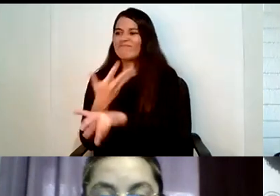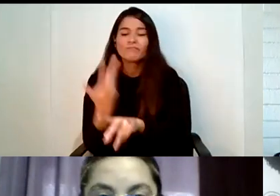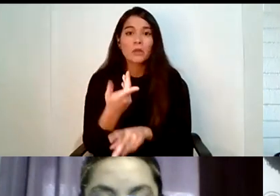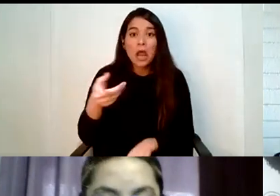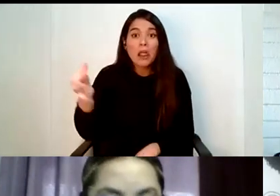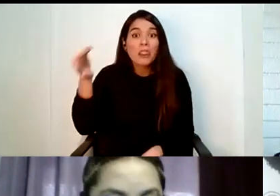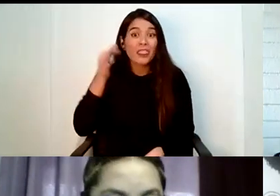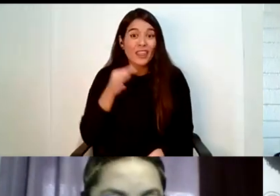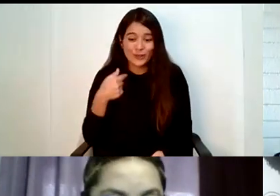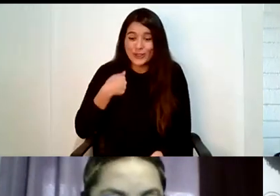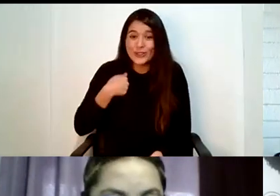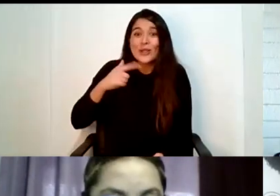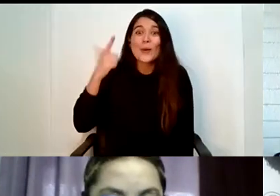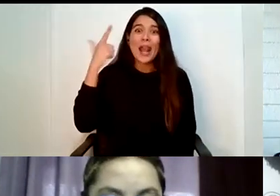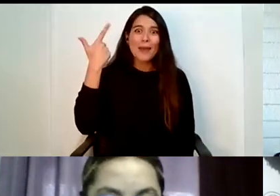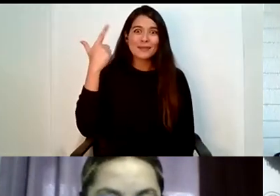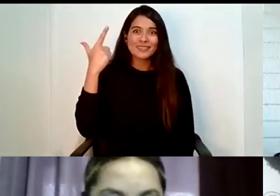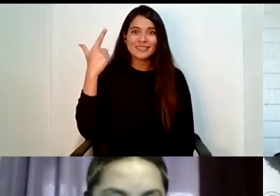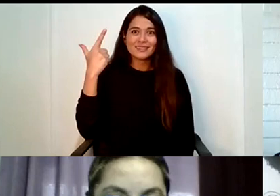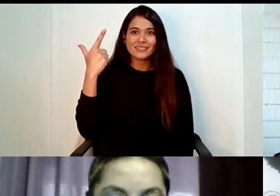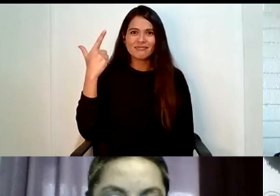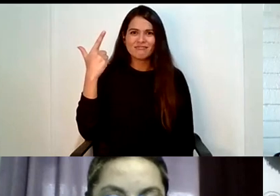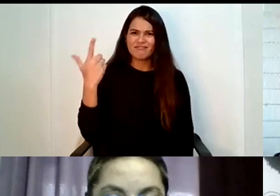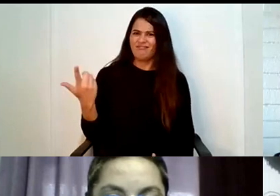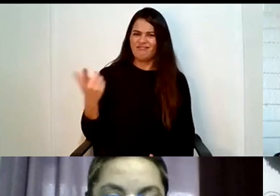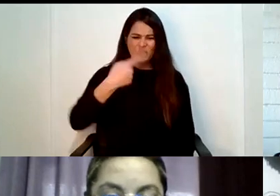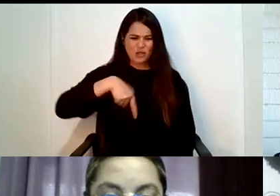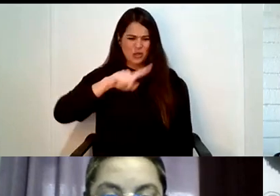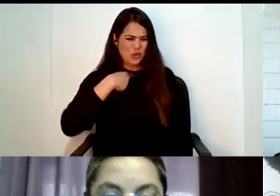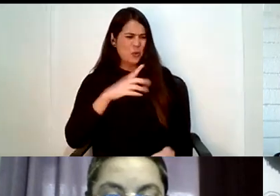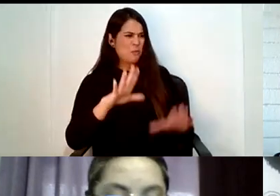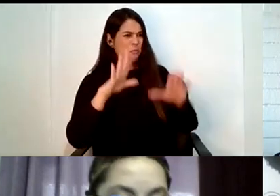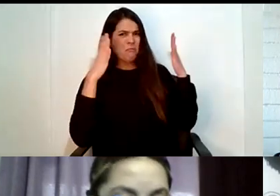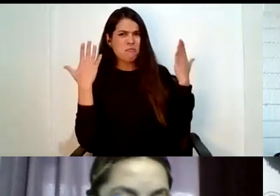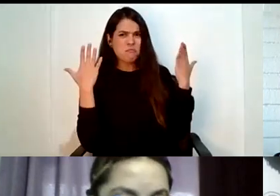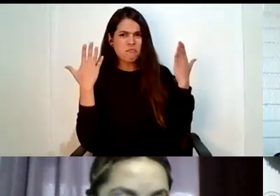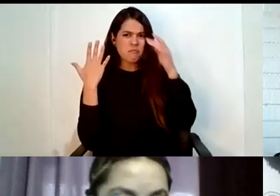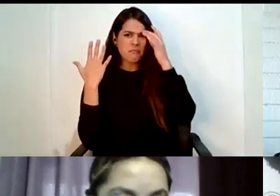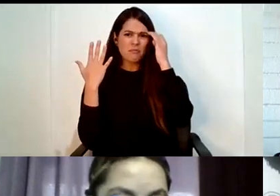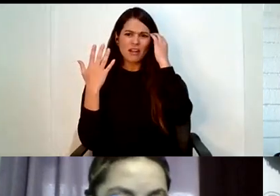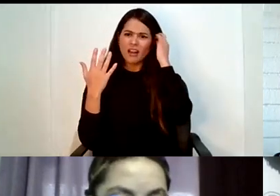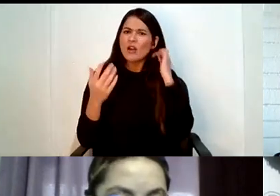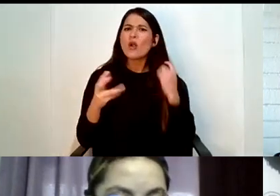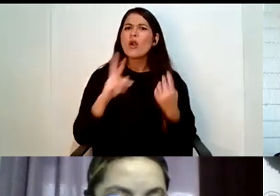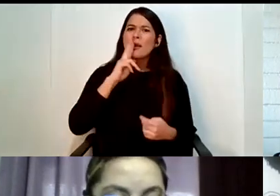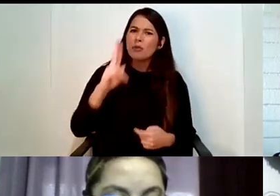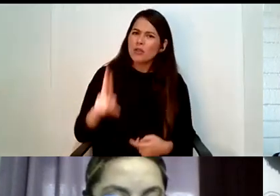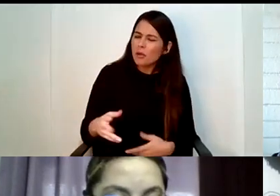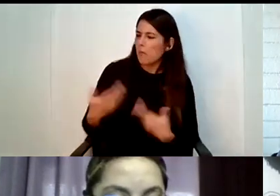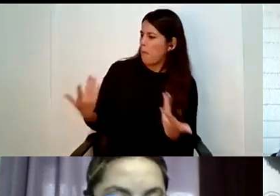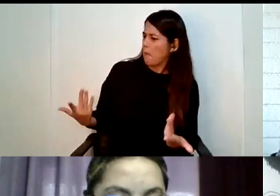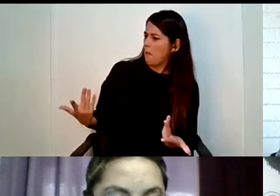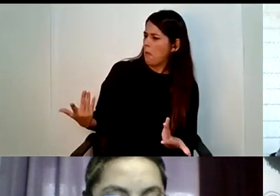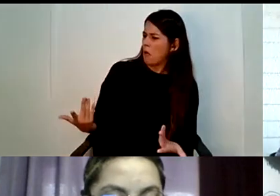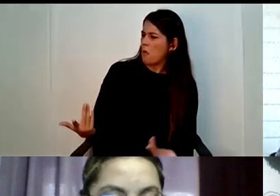que representar era un lápiz. Ante nuestra cara de estupefacción, nos respondió con el mismo asombro, como si